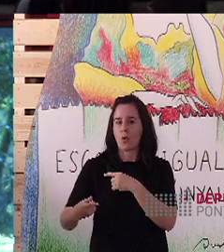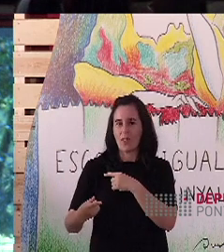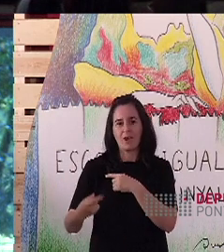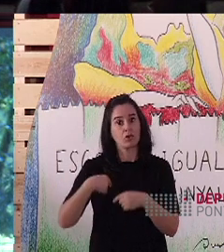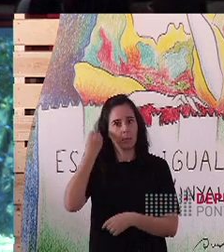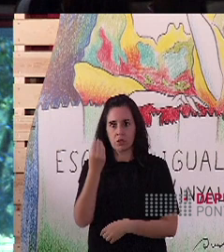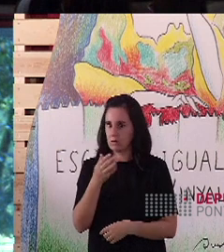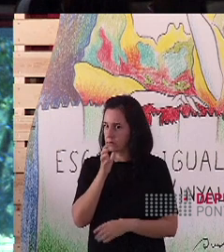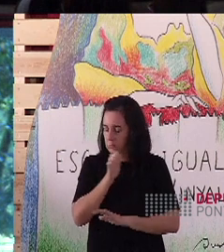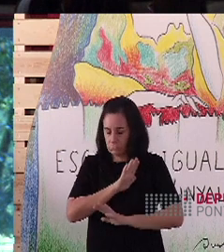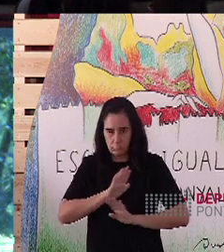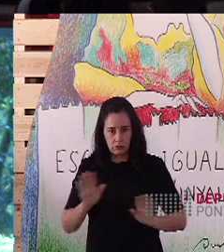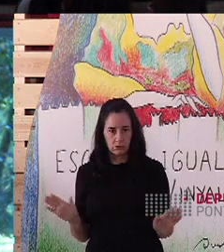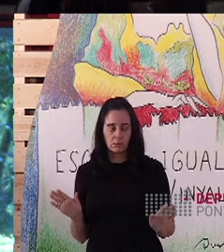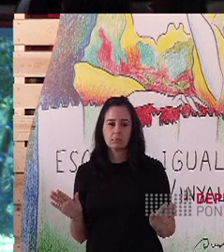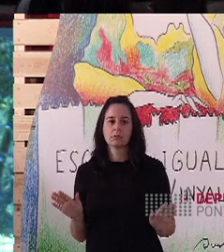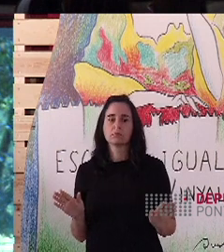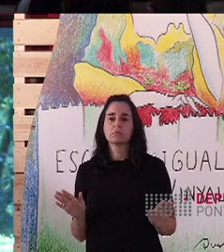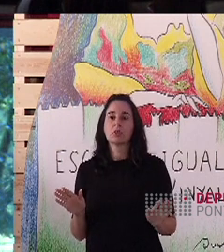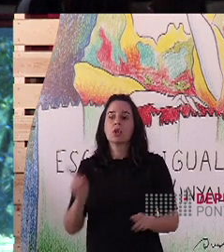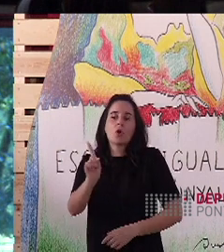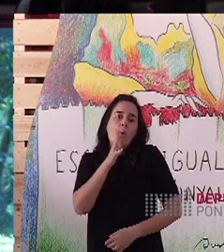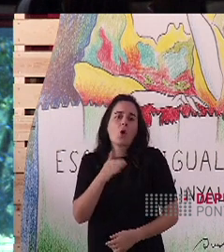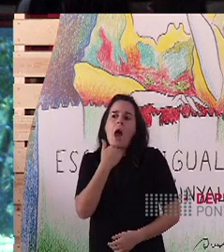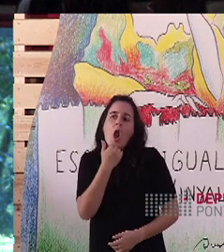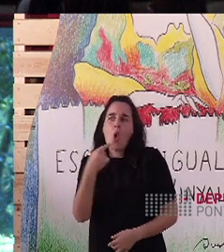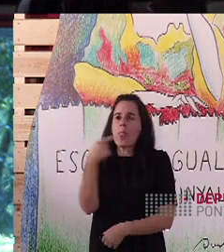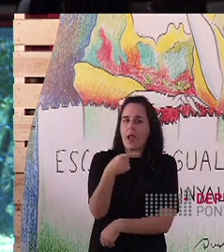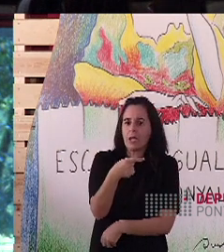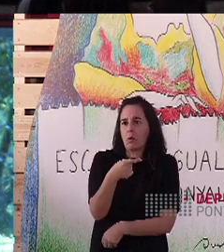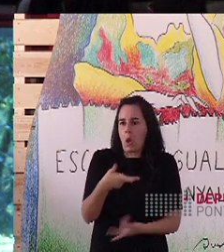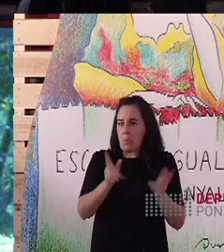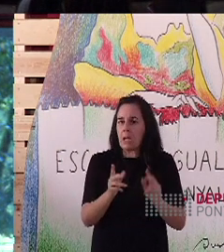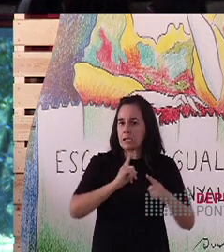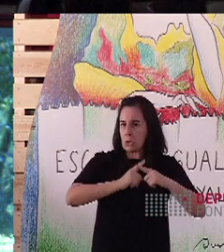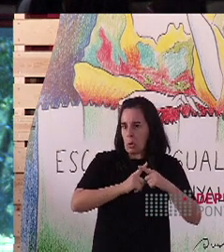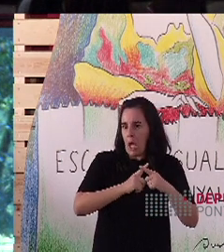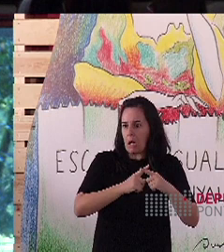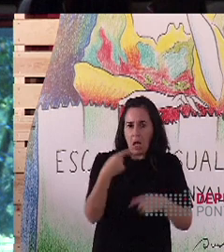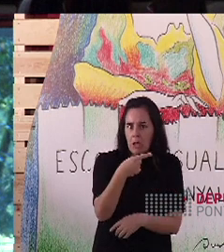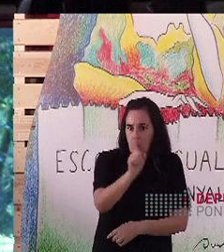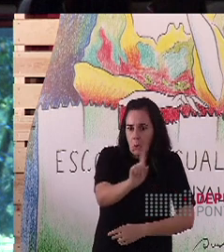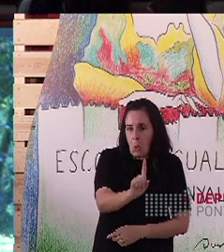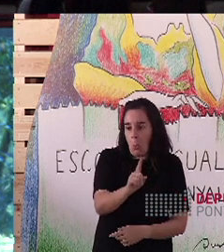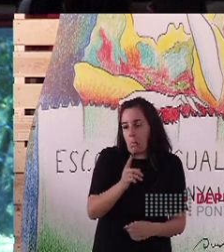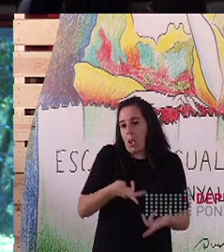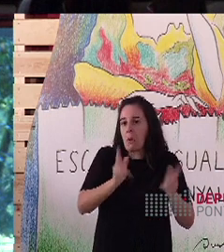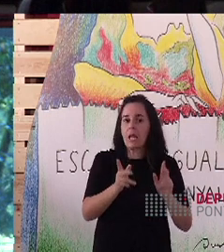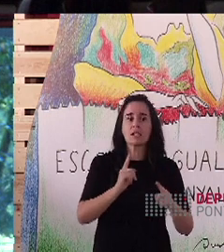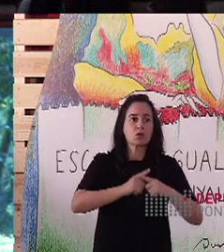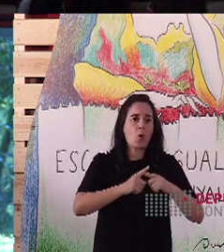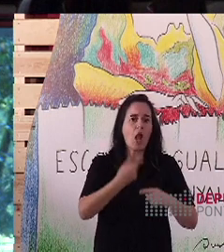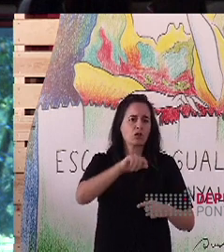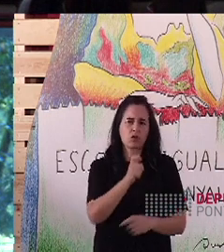funestas. No porque sea algo malo la libertad sexual, La libertad sexual ha sido una